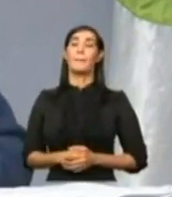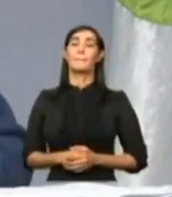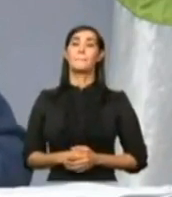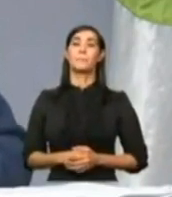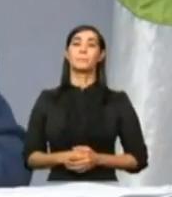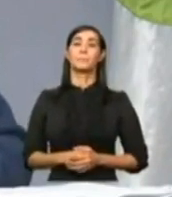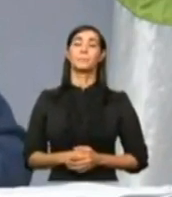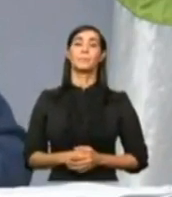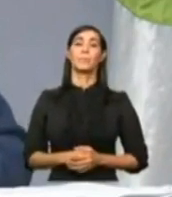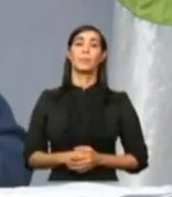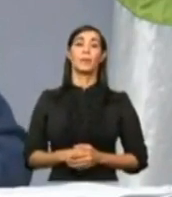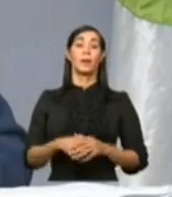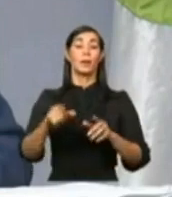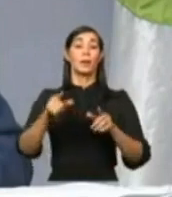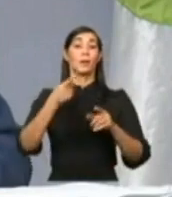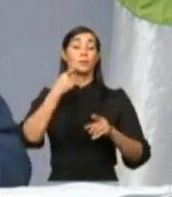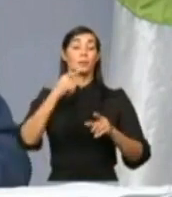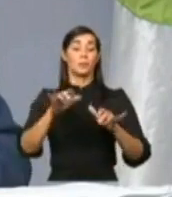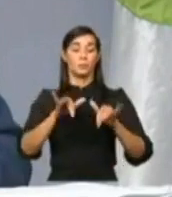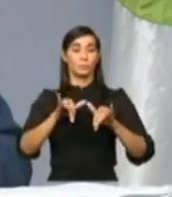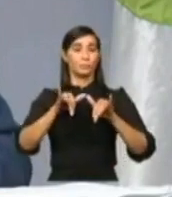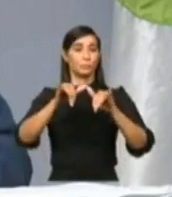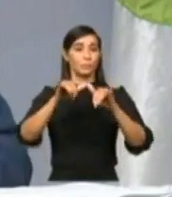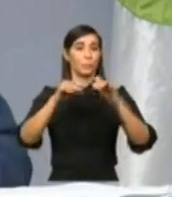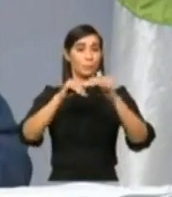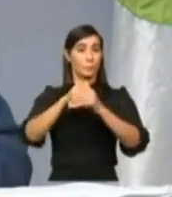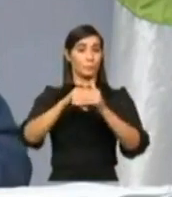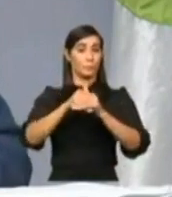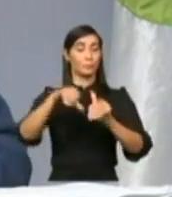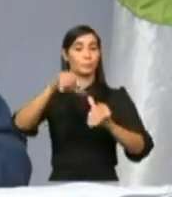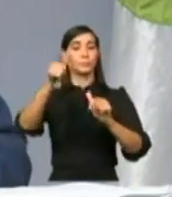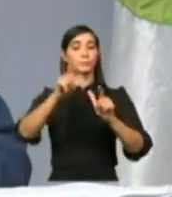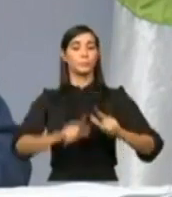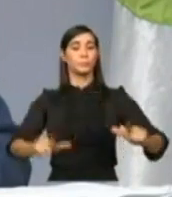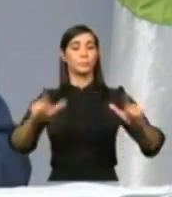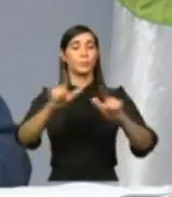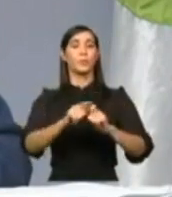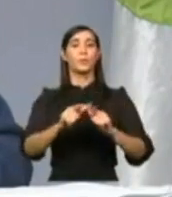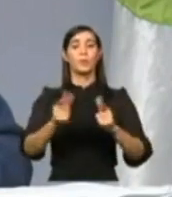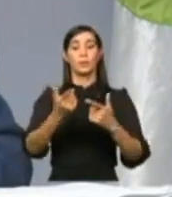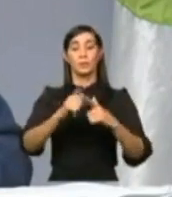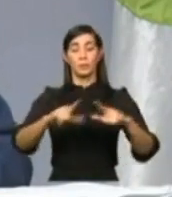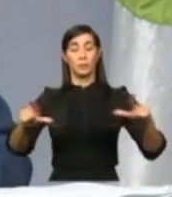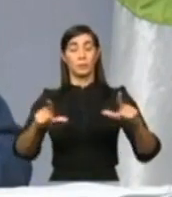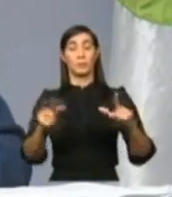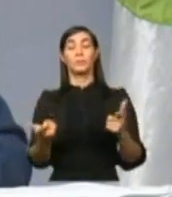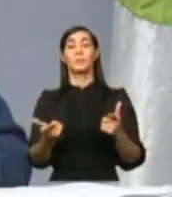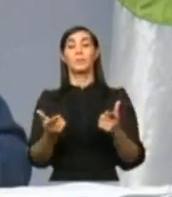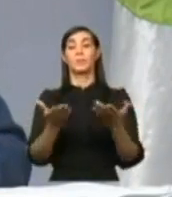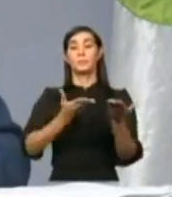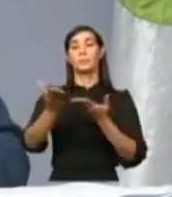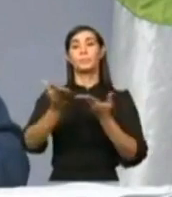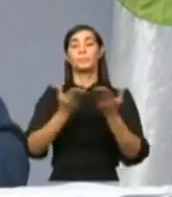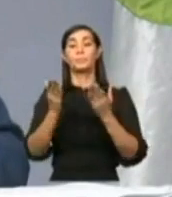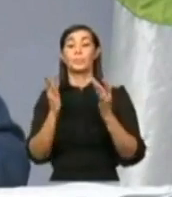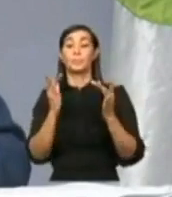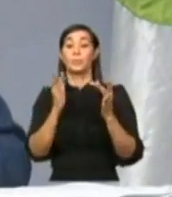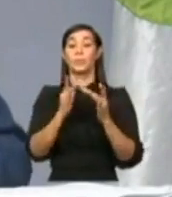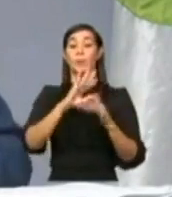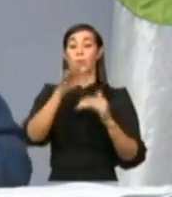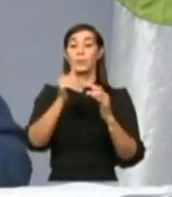A los supermercados, bancos y otros espacios que ofrecen servicios directos a la población, mantener